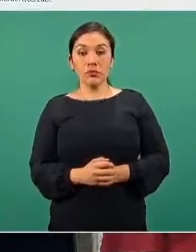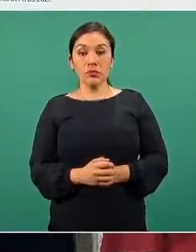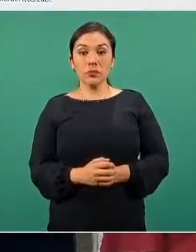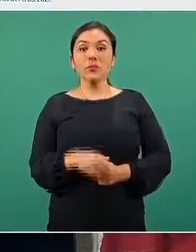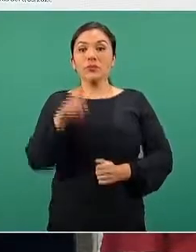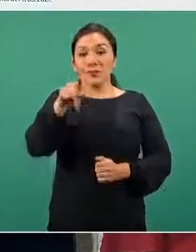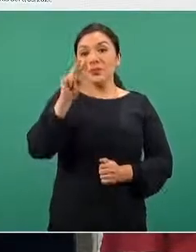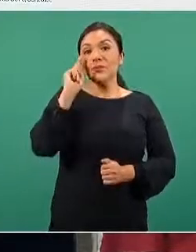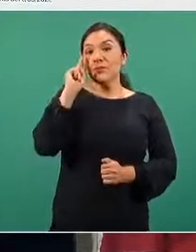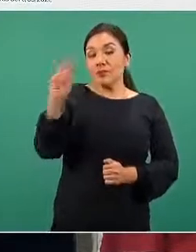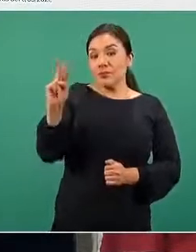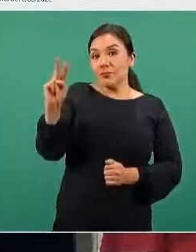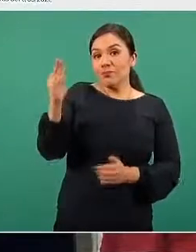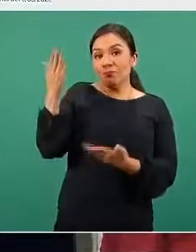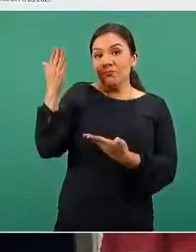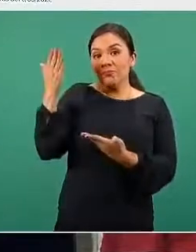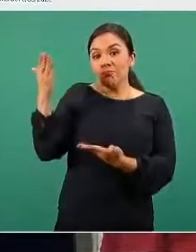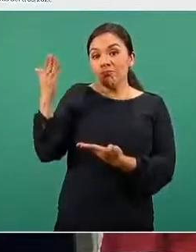ven ustedes,